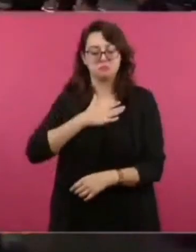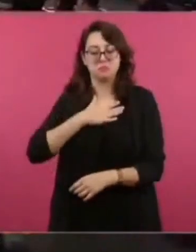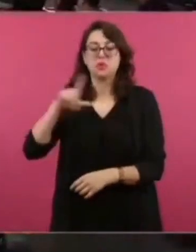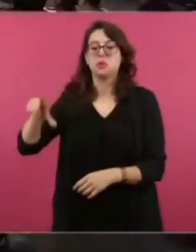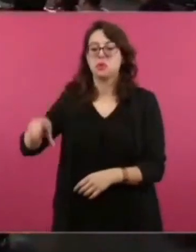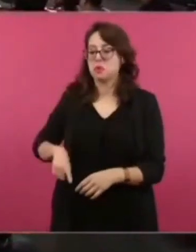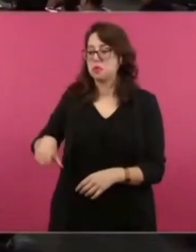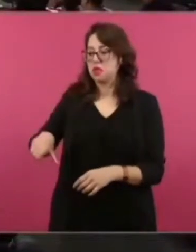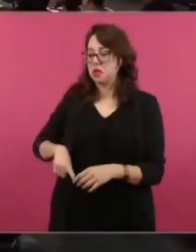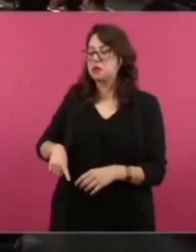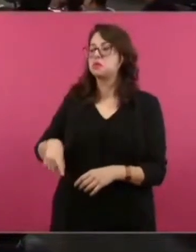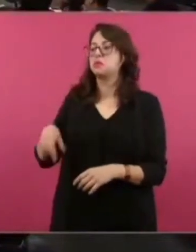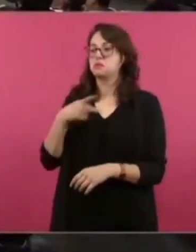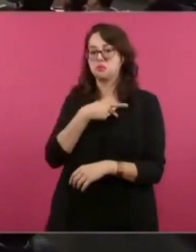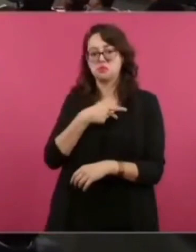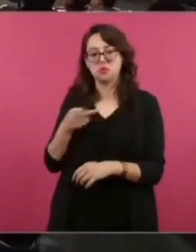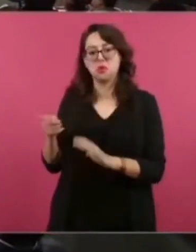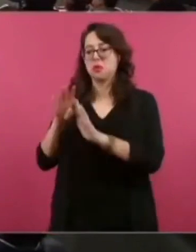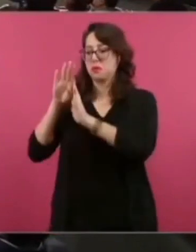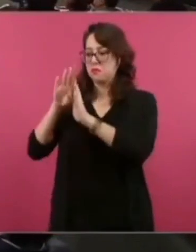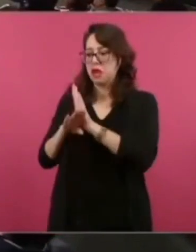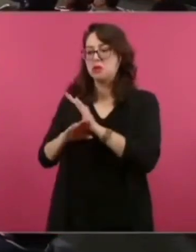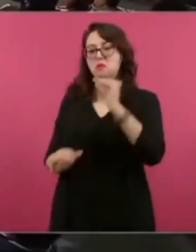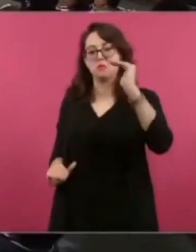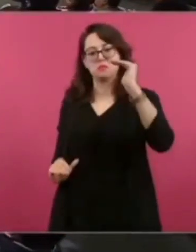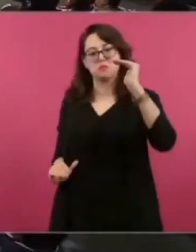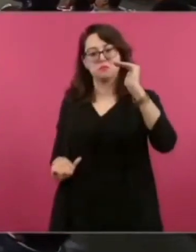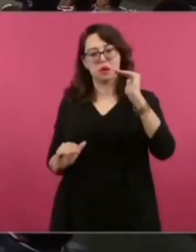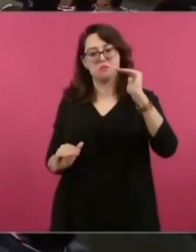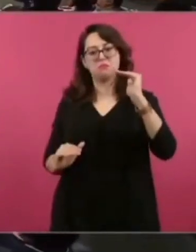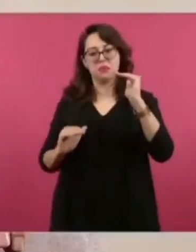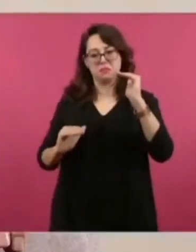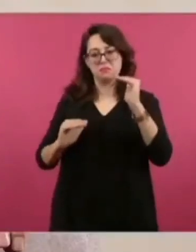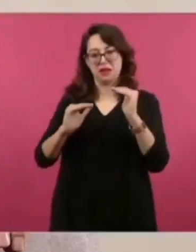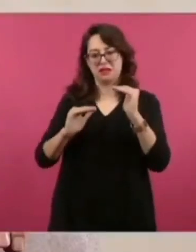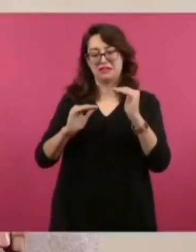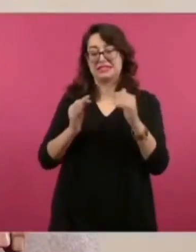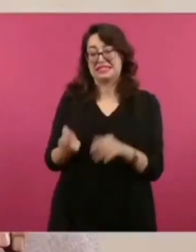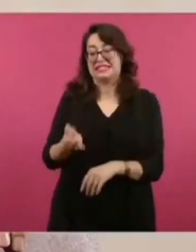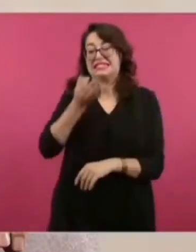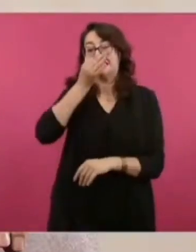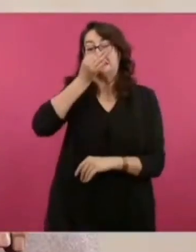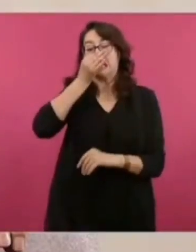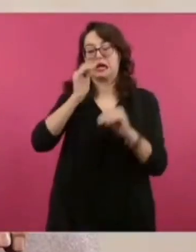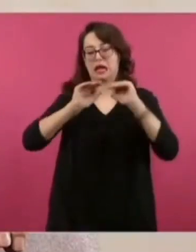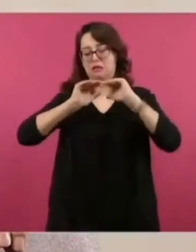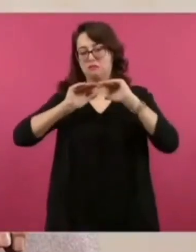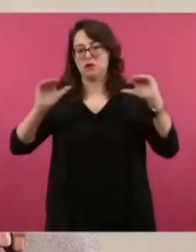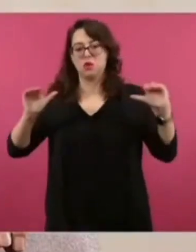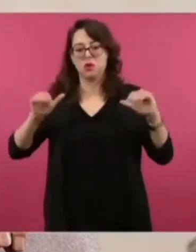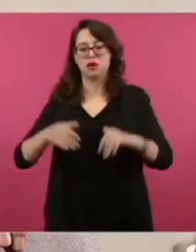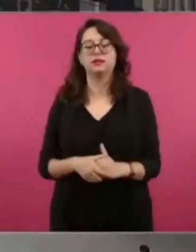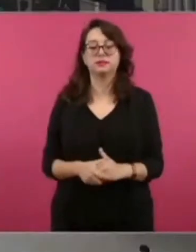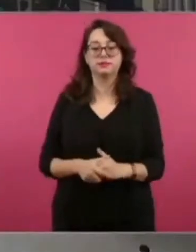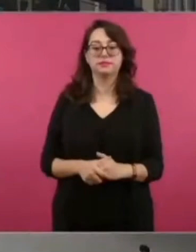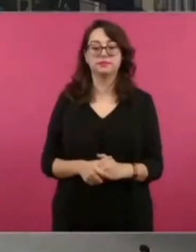entre los que reciben más y los que tienen menos.